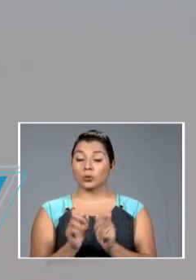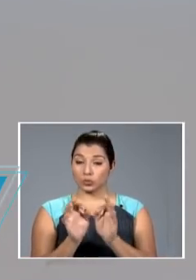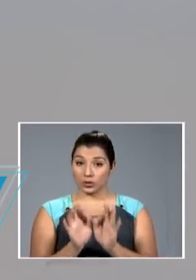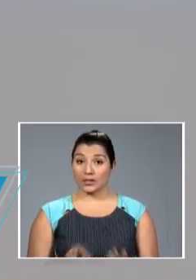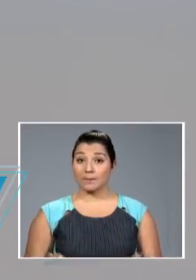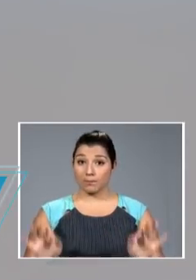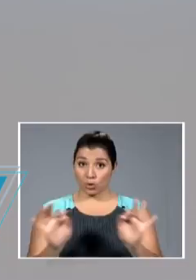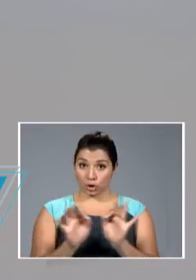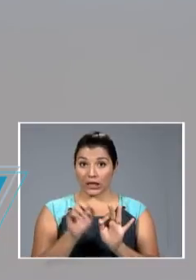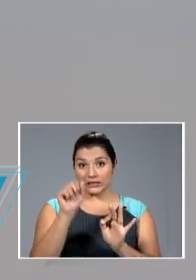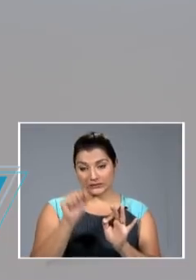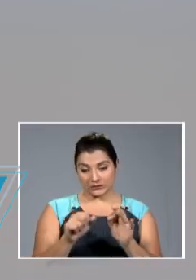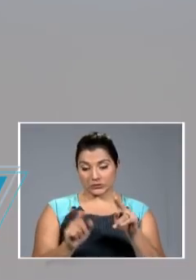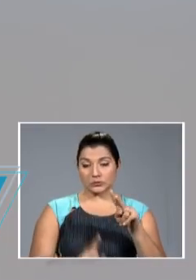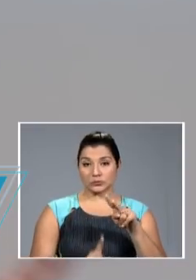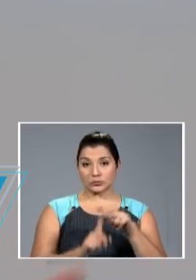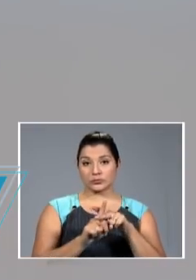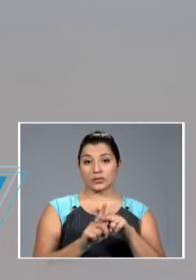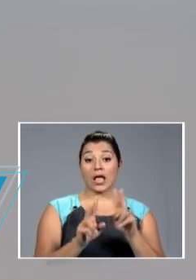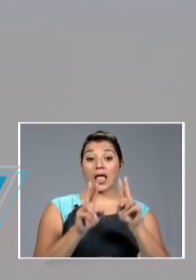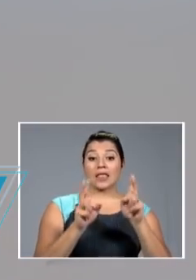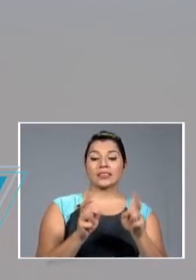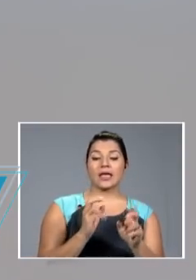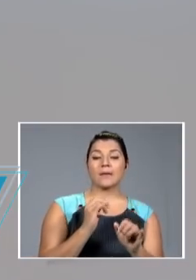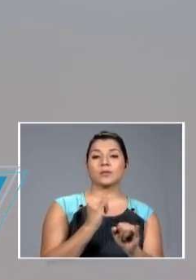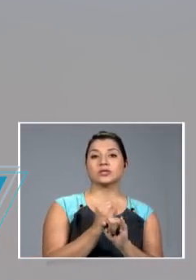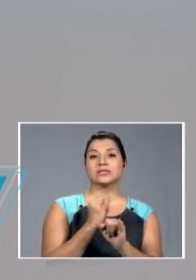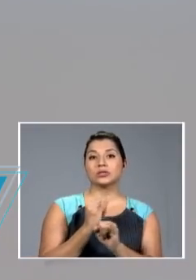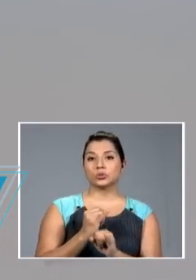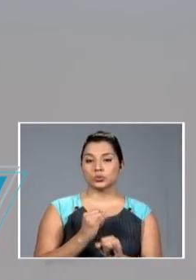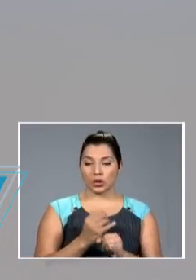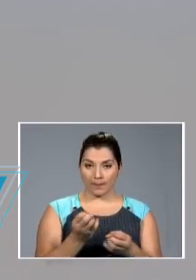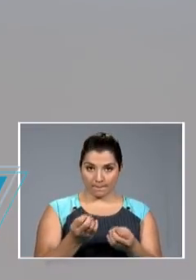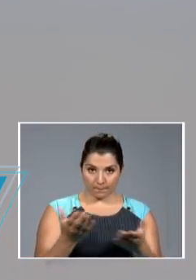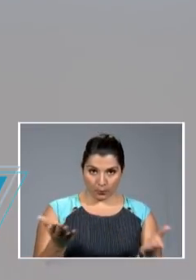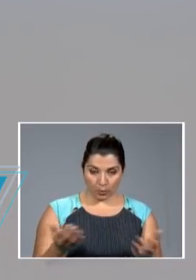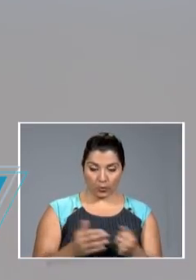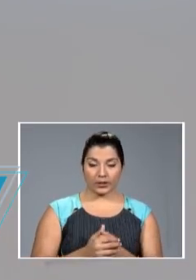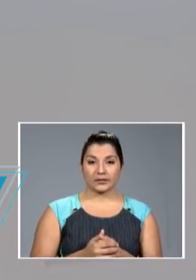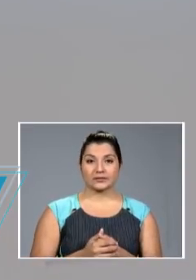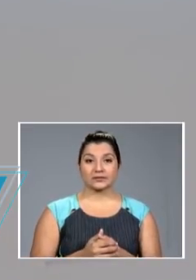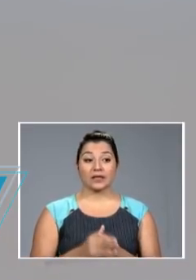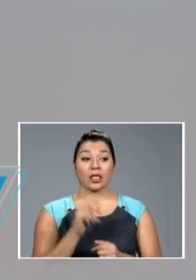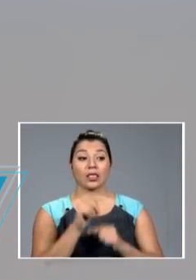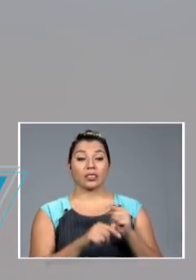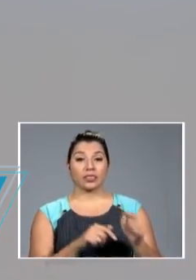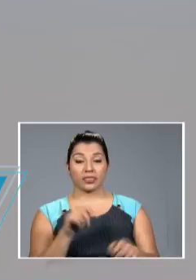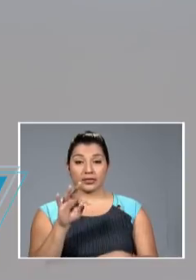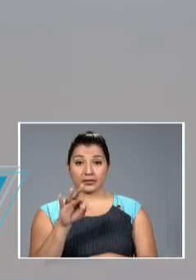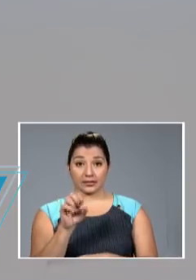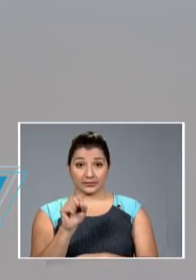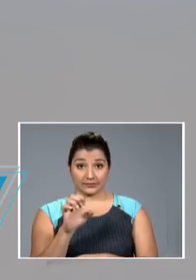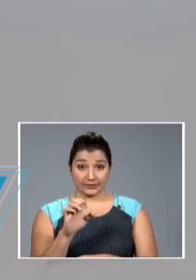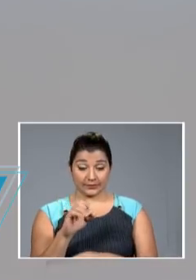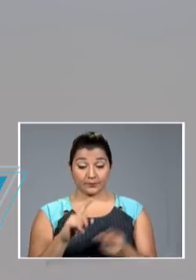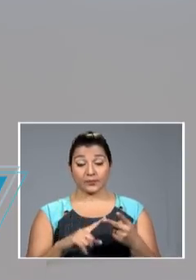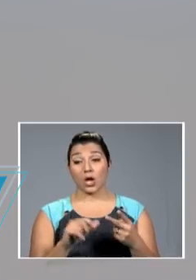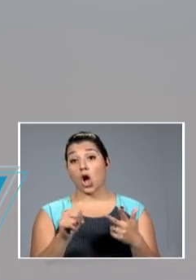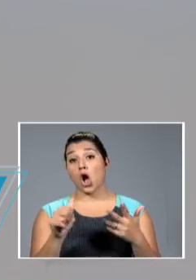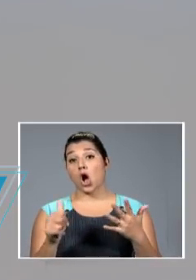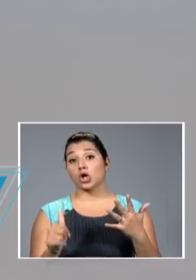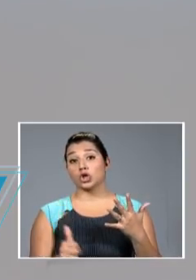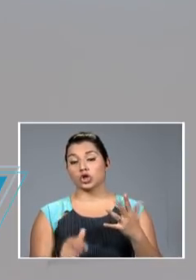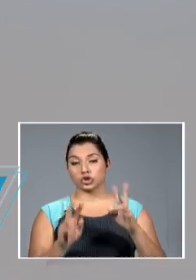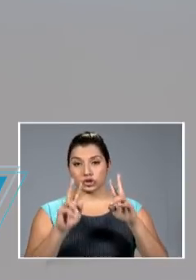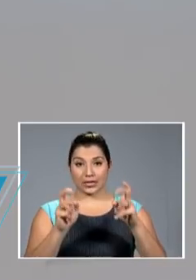importantes resaltaron, ¿verdad? El tema de la institucionalidad, con la crítica al tribunal y otros, pero